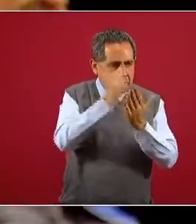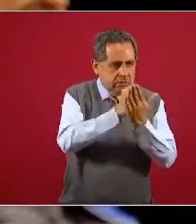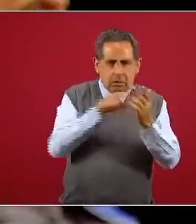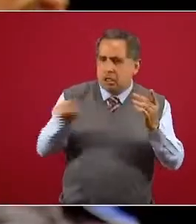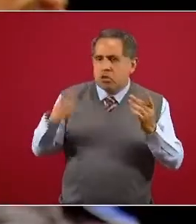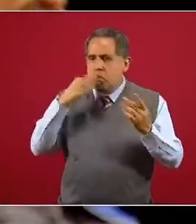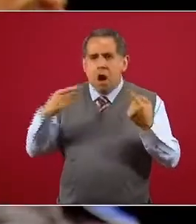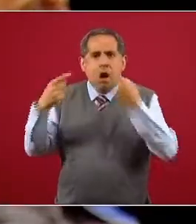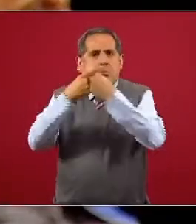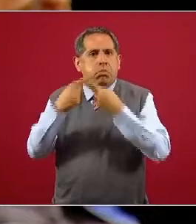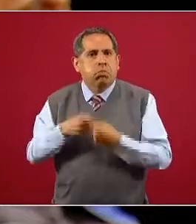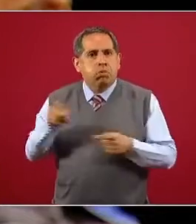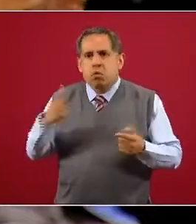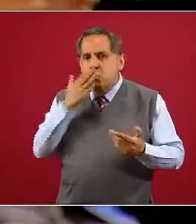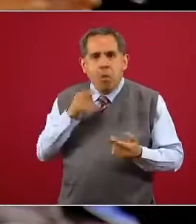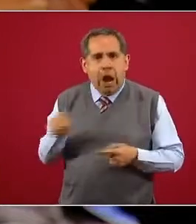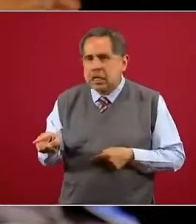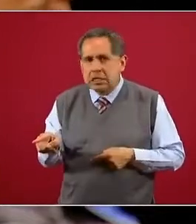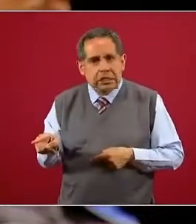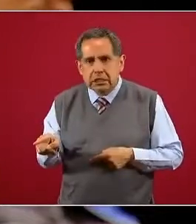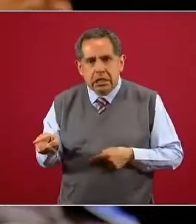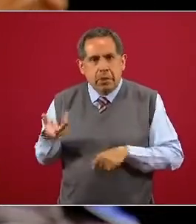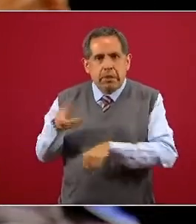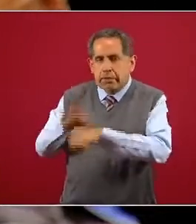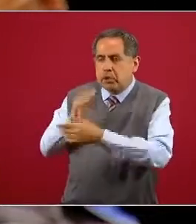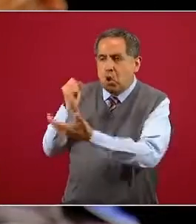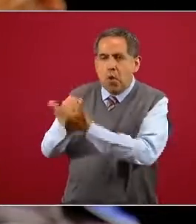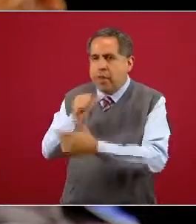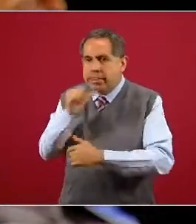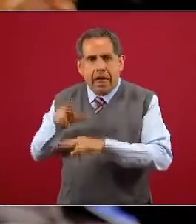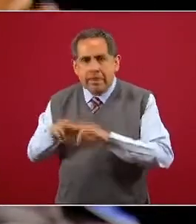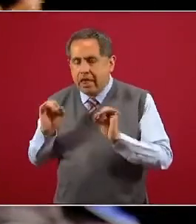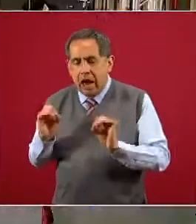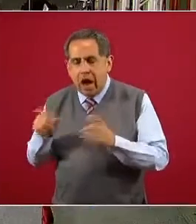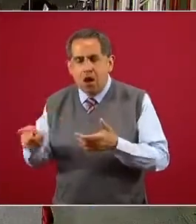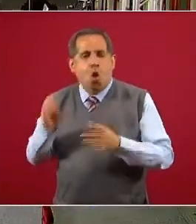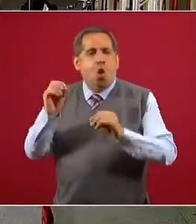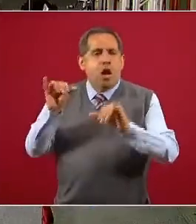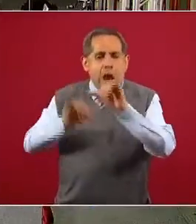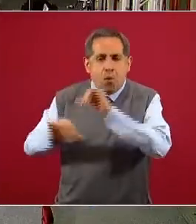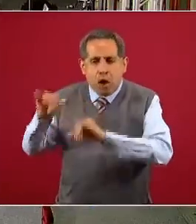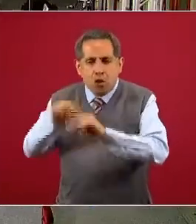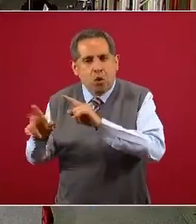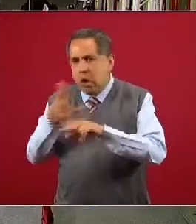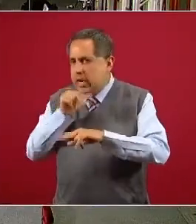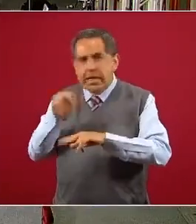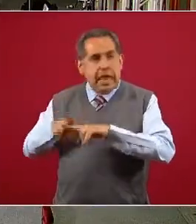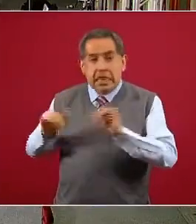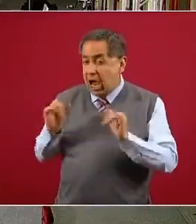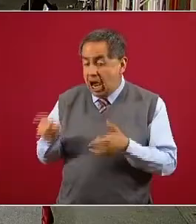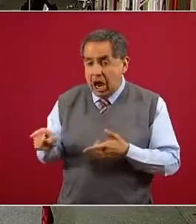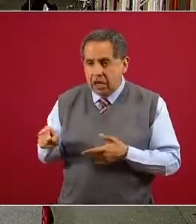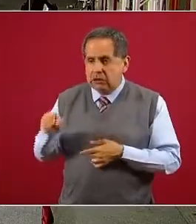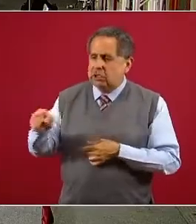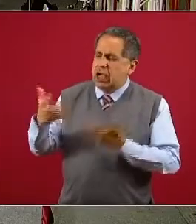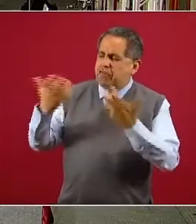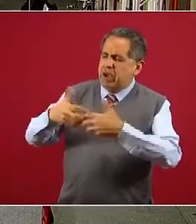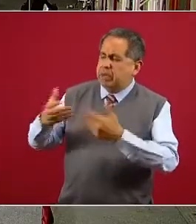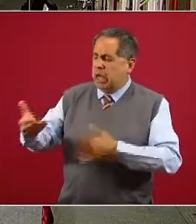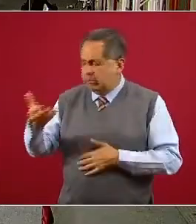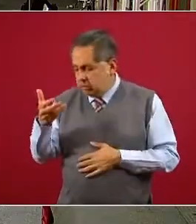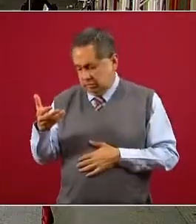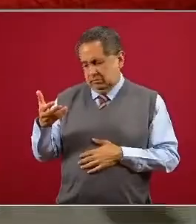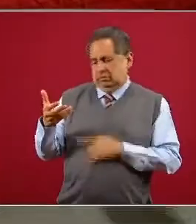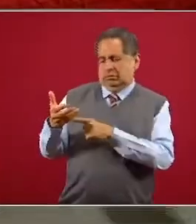coincidencia. Tampoco había coincidencia con el laboratorio que fabrica las pruebas